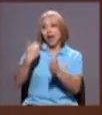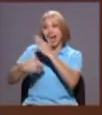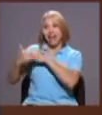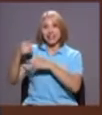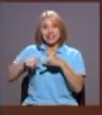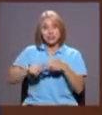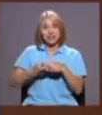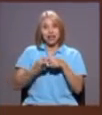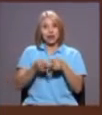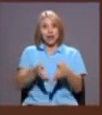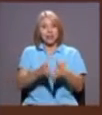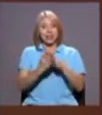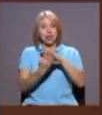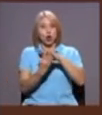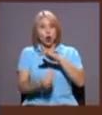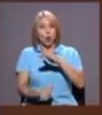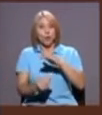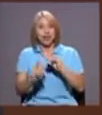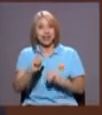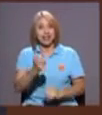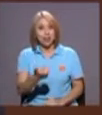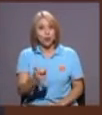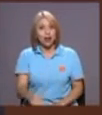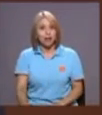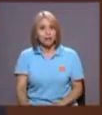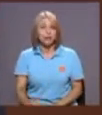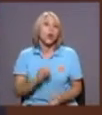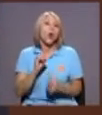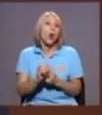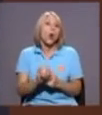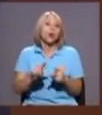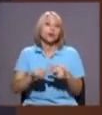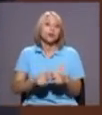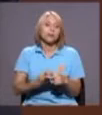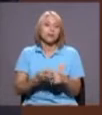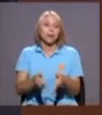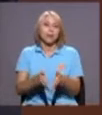cédula, o todavía peor, cuando se empezó a pedir